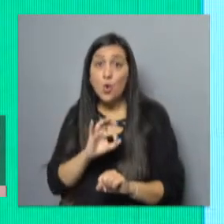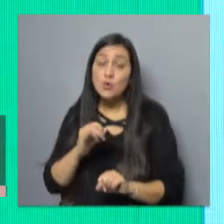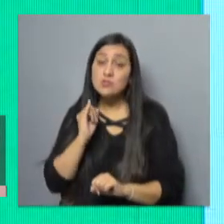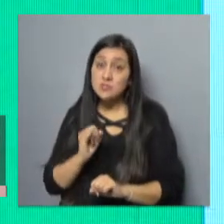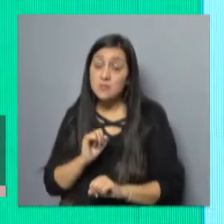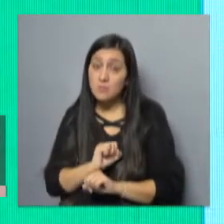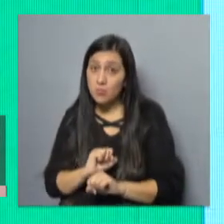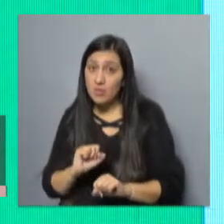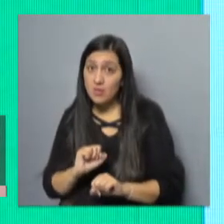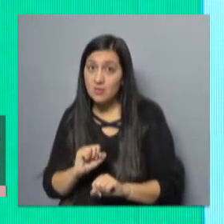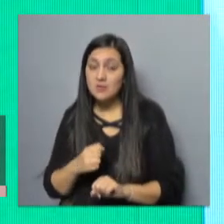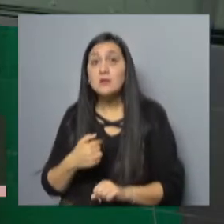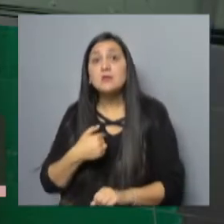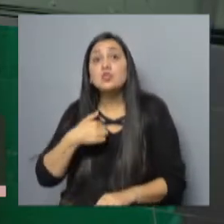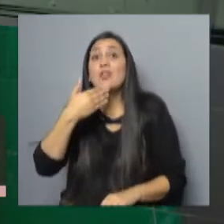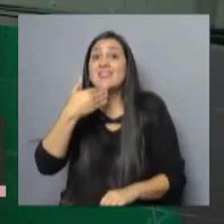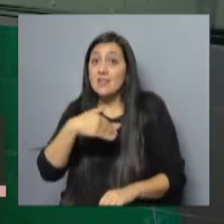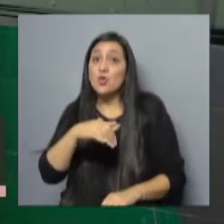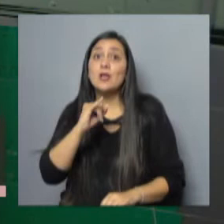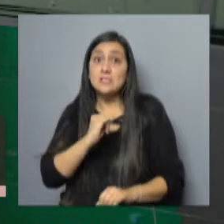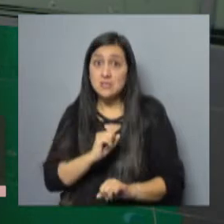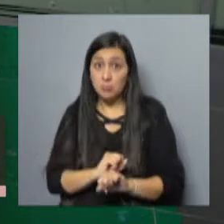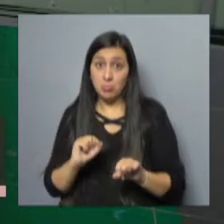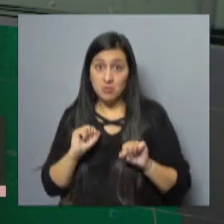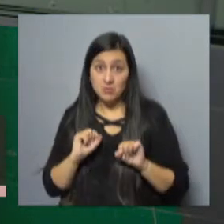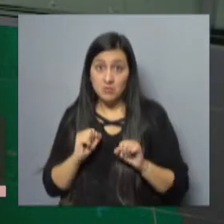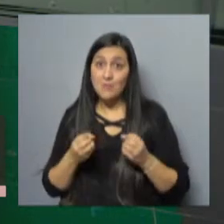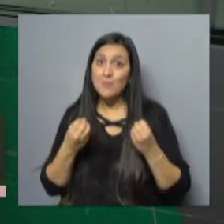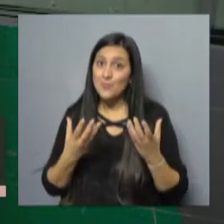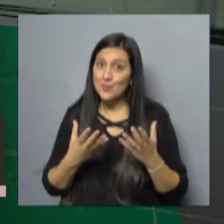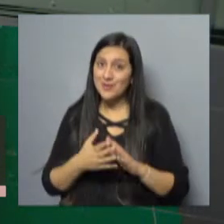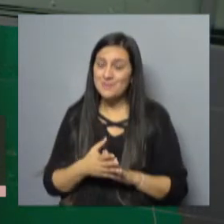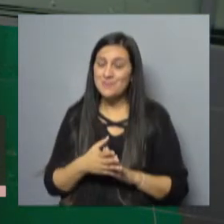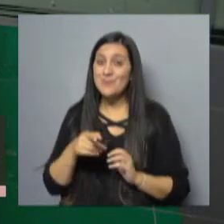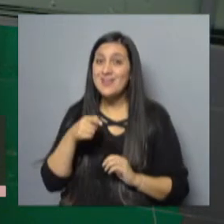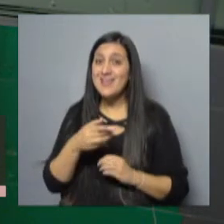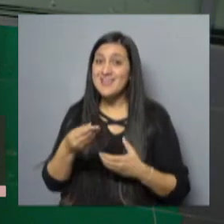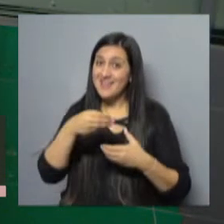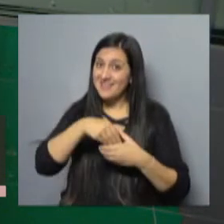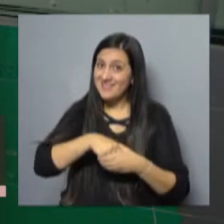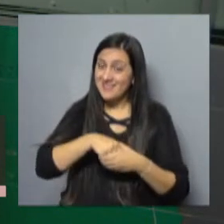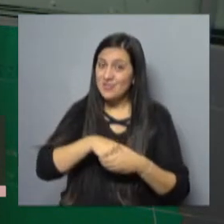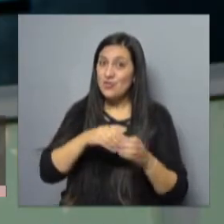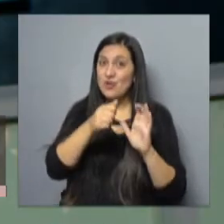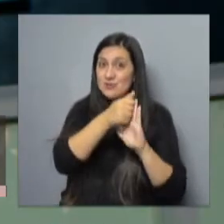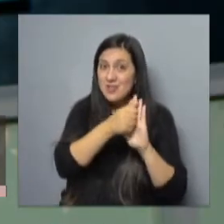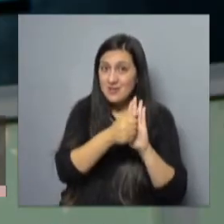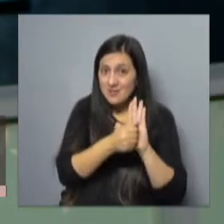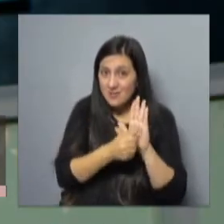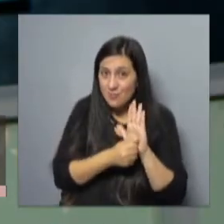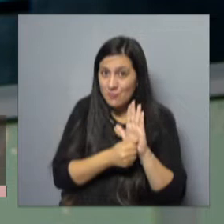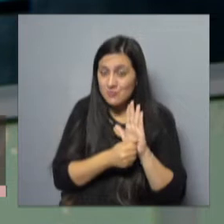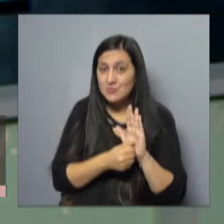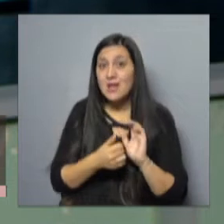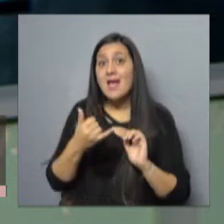podría yo entiendo que si se podría sin lugar a dudas por qué por qué porque allí hay involucrada dentro de los artículos que se impugnan